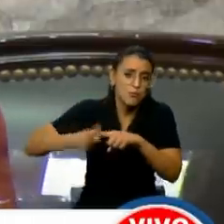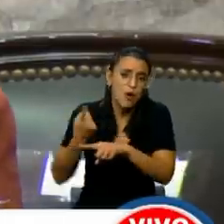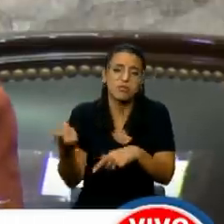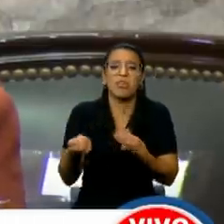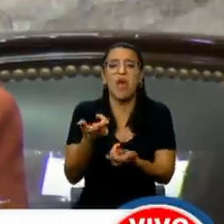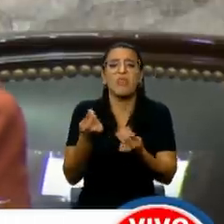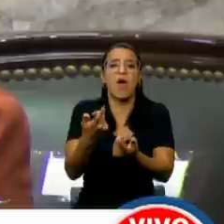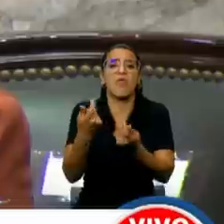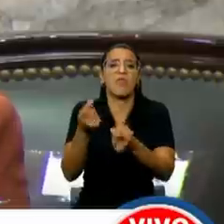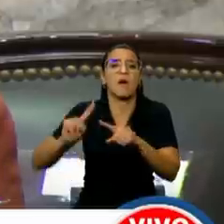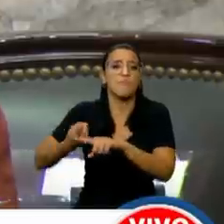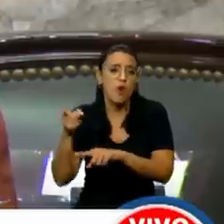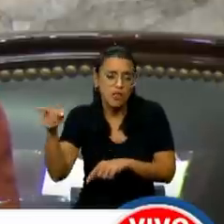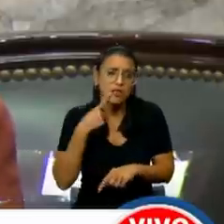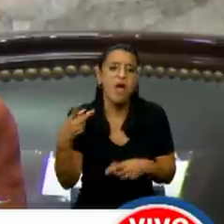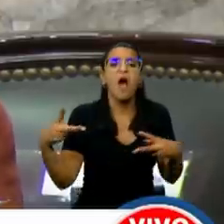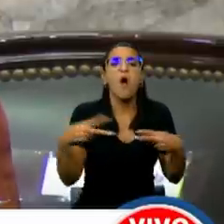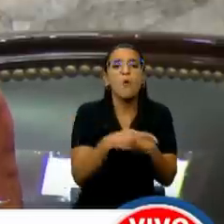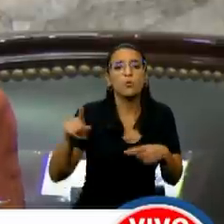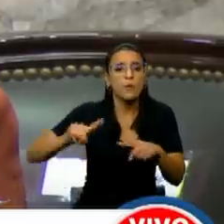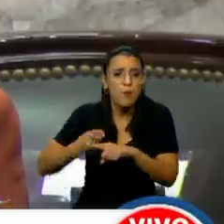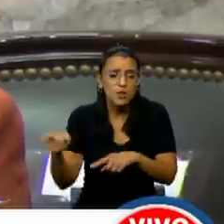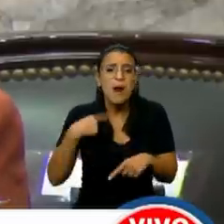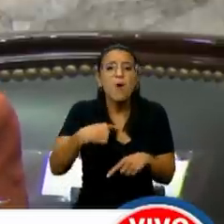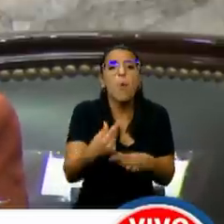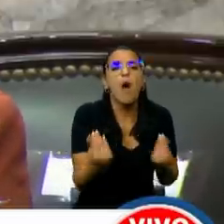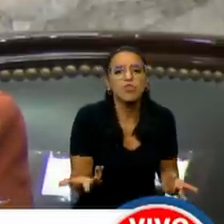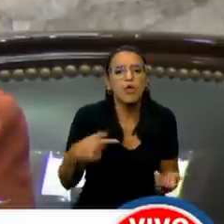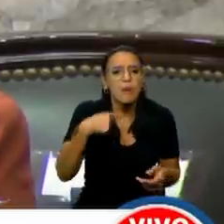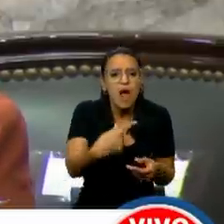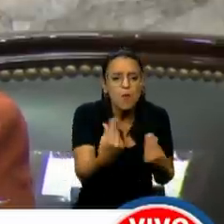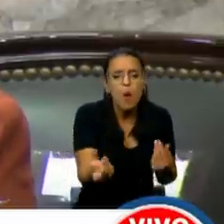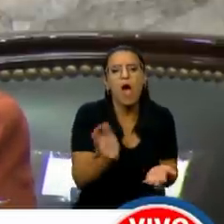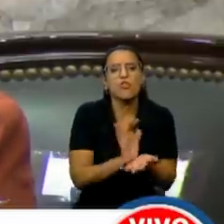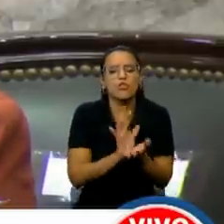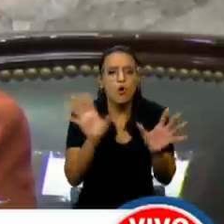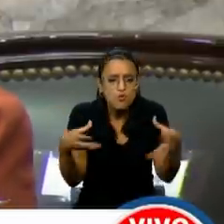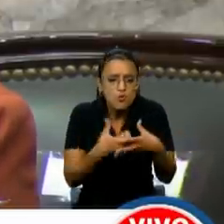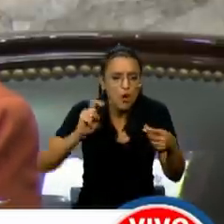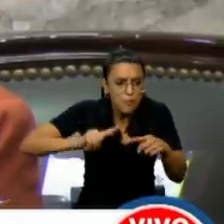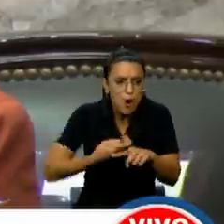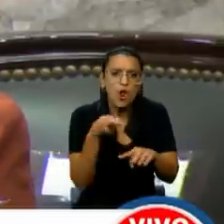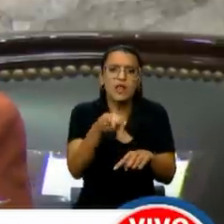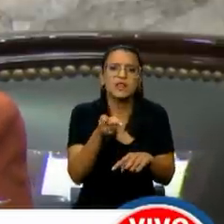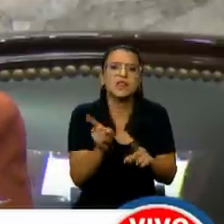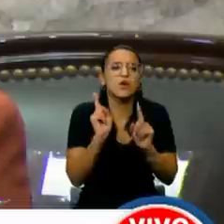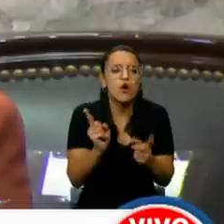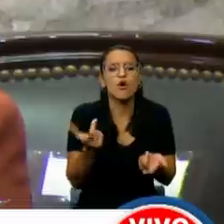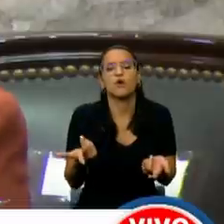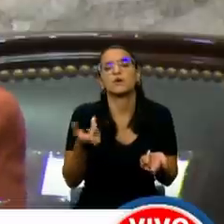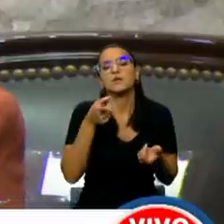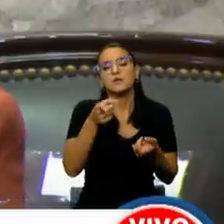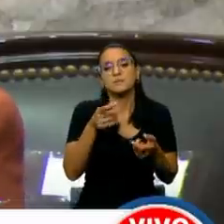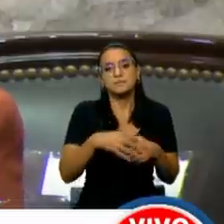dádivas de la política y el ajuste de la política para cuando para cuando esta clase política y las clases que nos